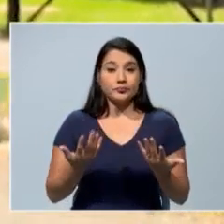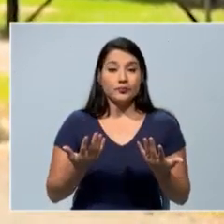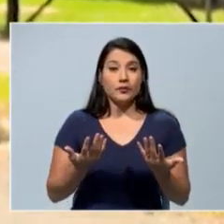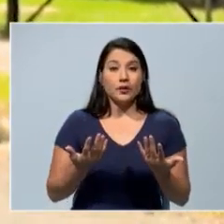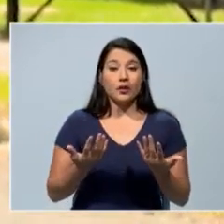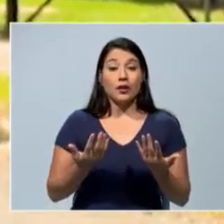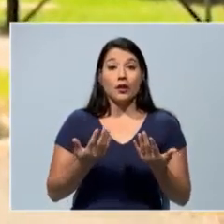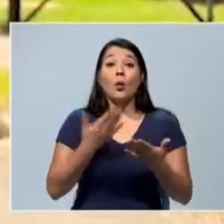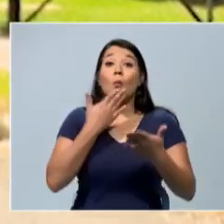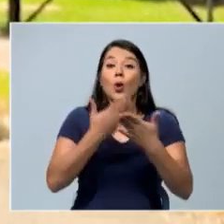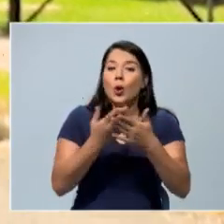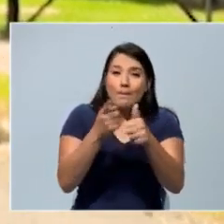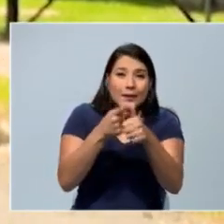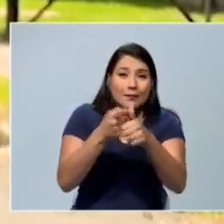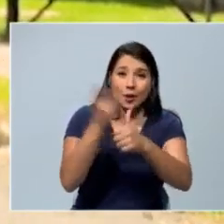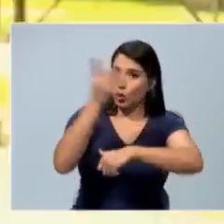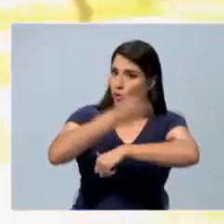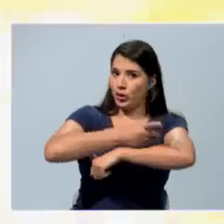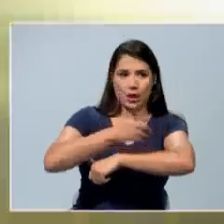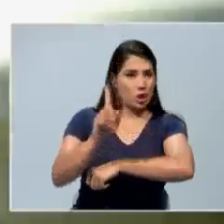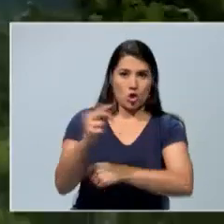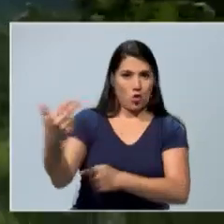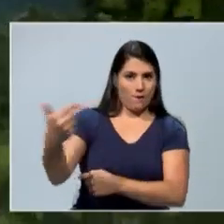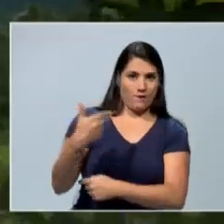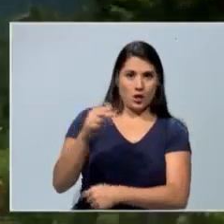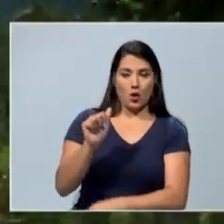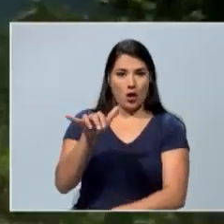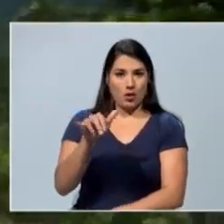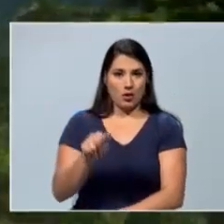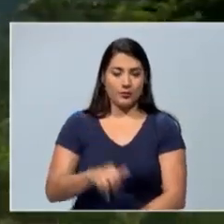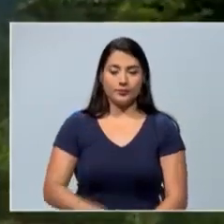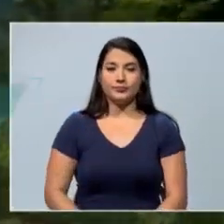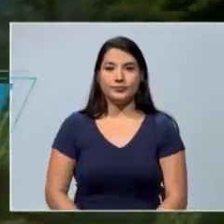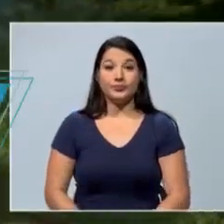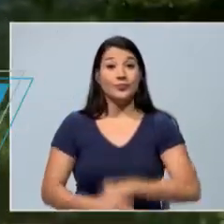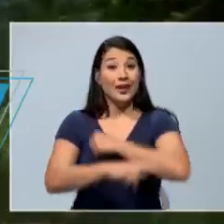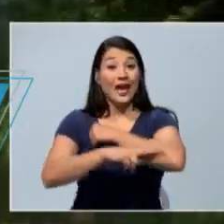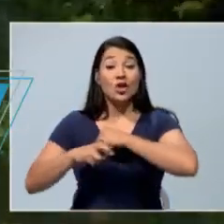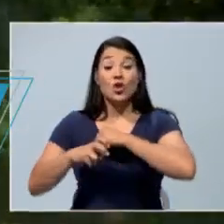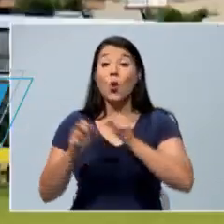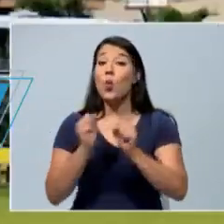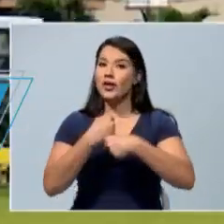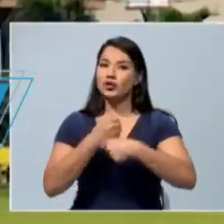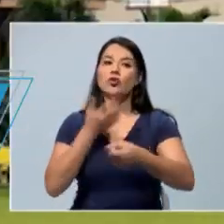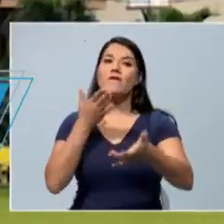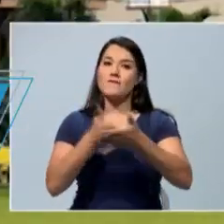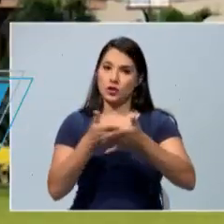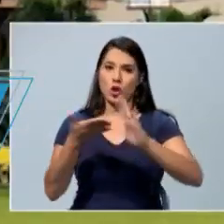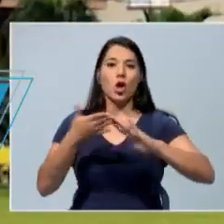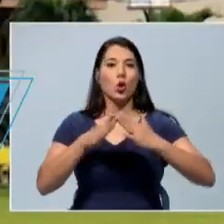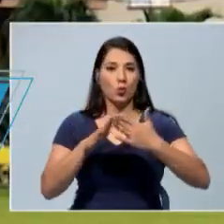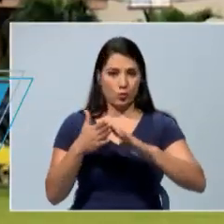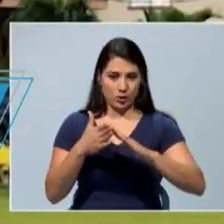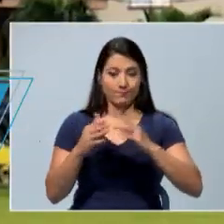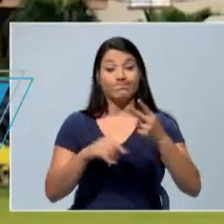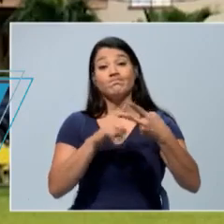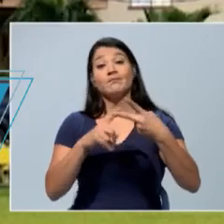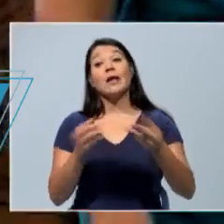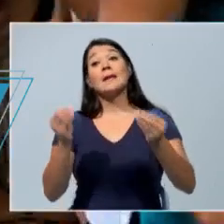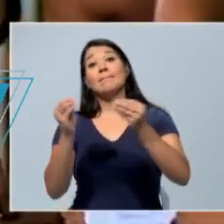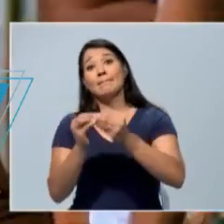Bueno, los primeros días no pasó el camión. El robo generó un daño a la comunidad y un costo más para el